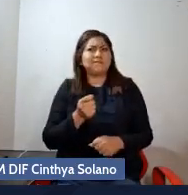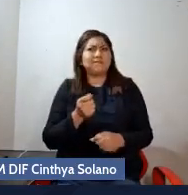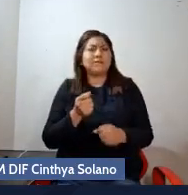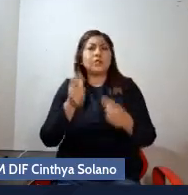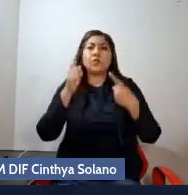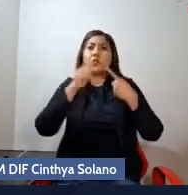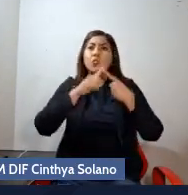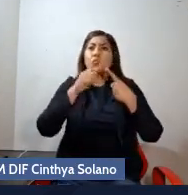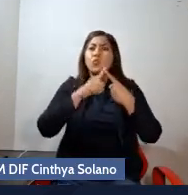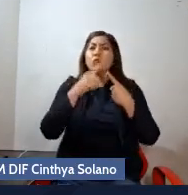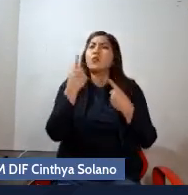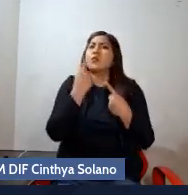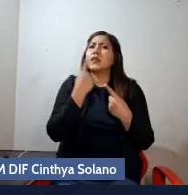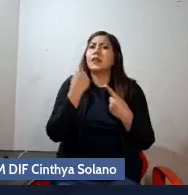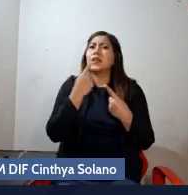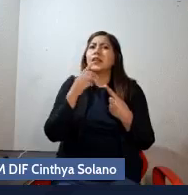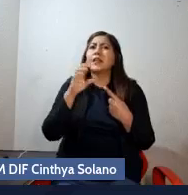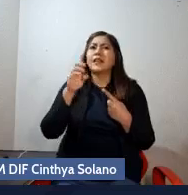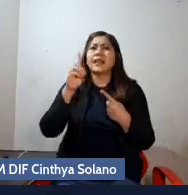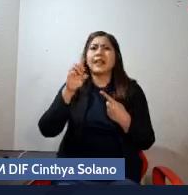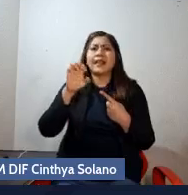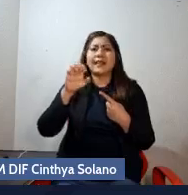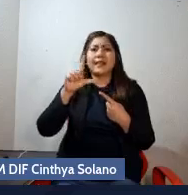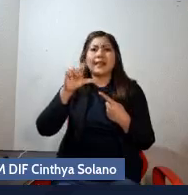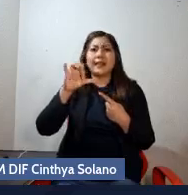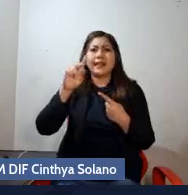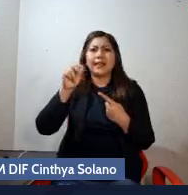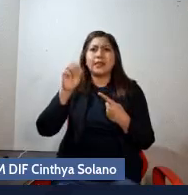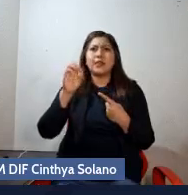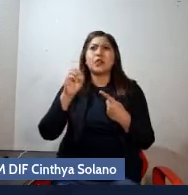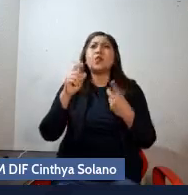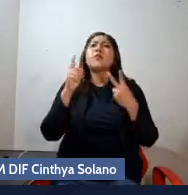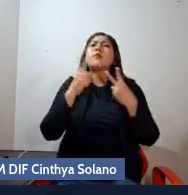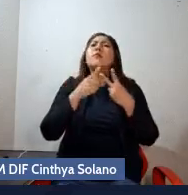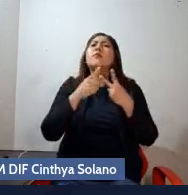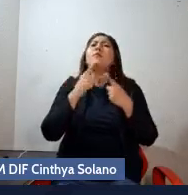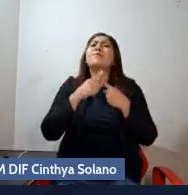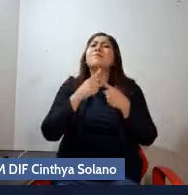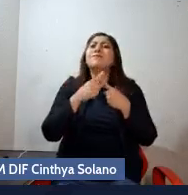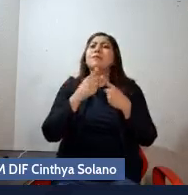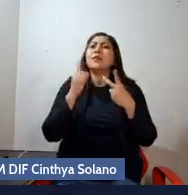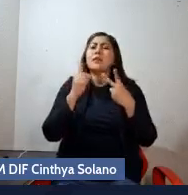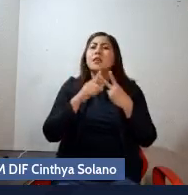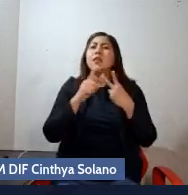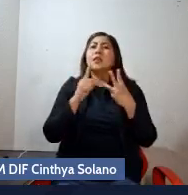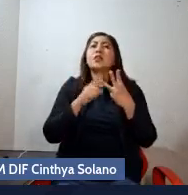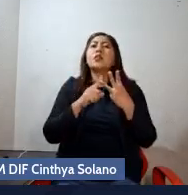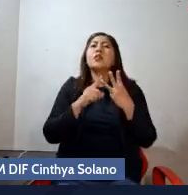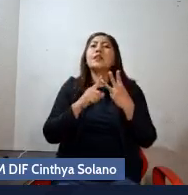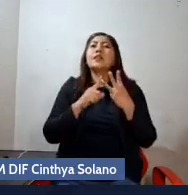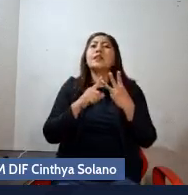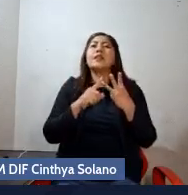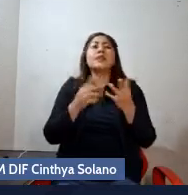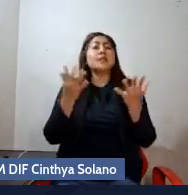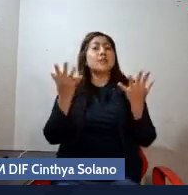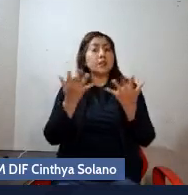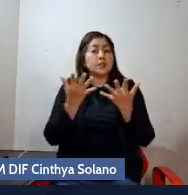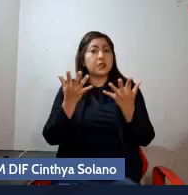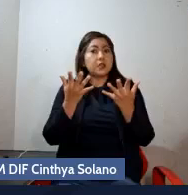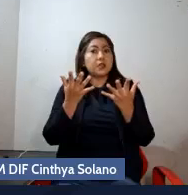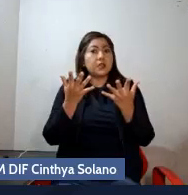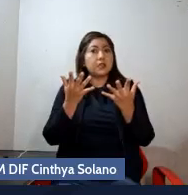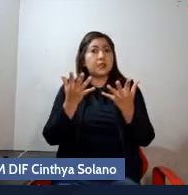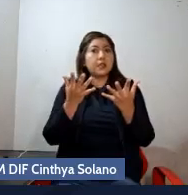estos sujetos activos, dónde se cometen los delitos electorales. Por eso es importante que sepamos del